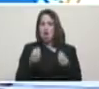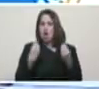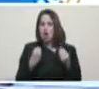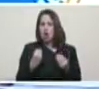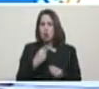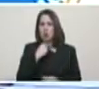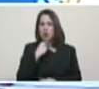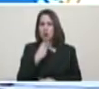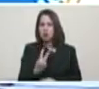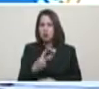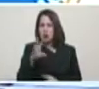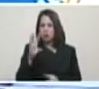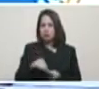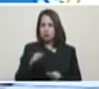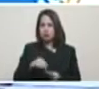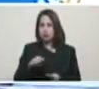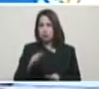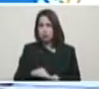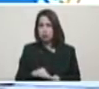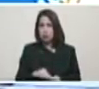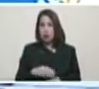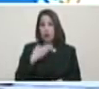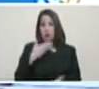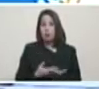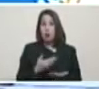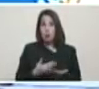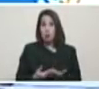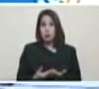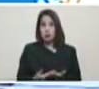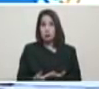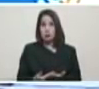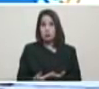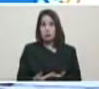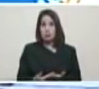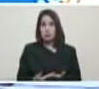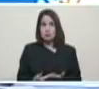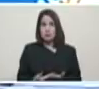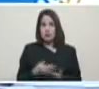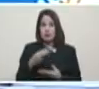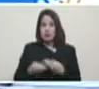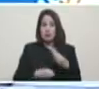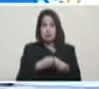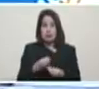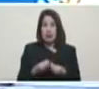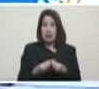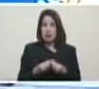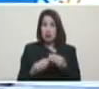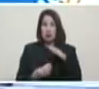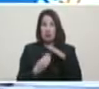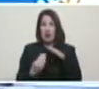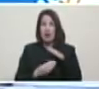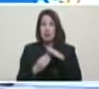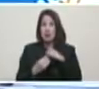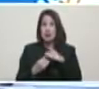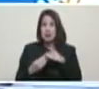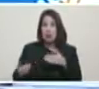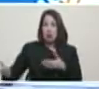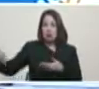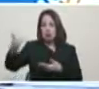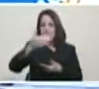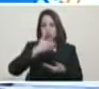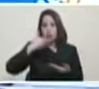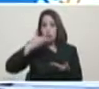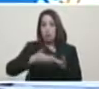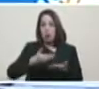de las conclusiones y propuestas que se han recogido se han hecho desde las bases del